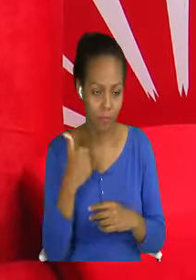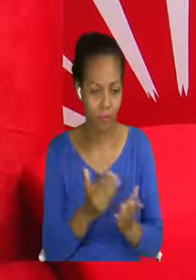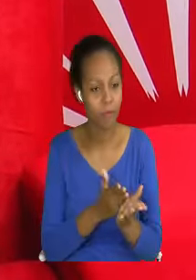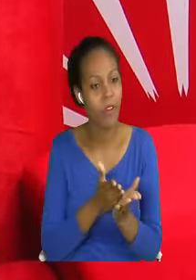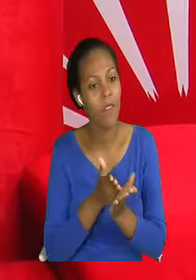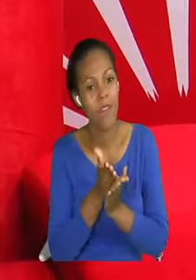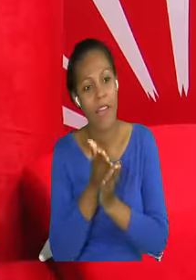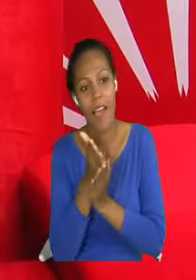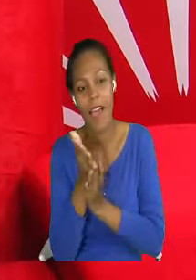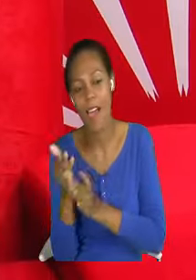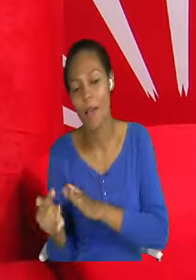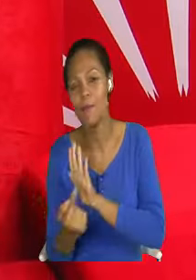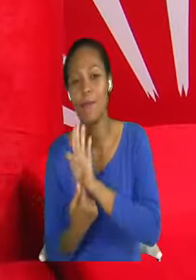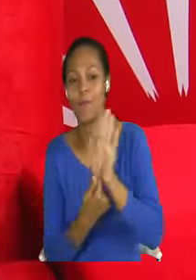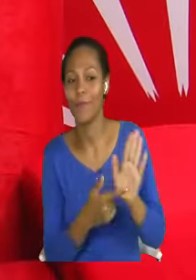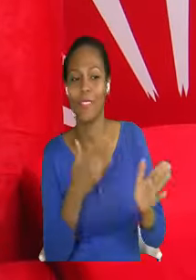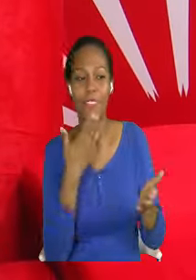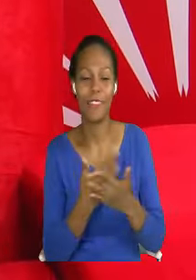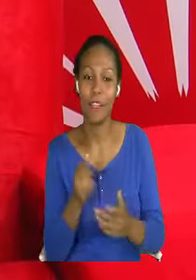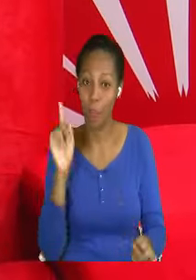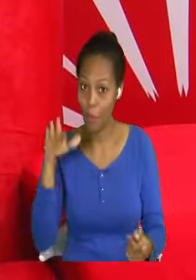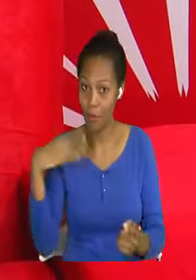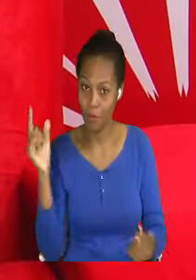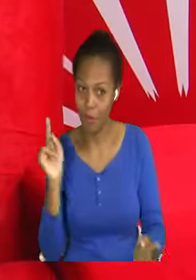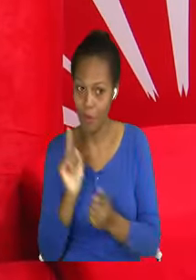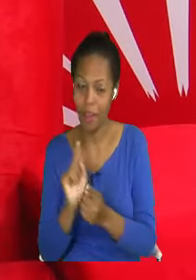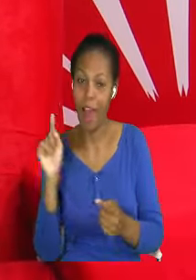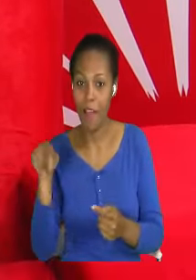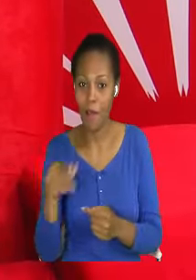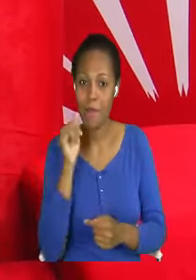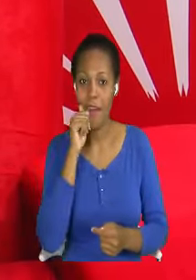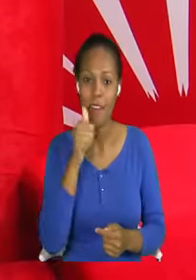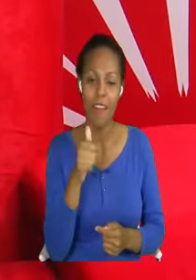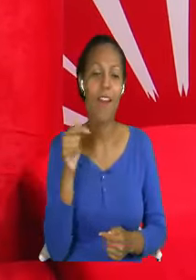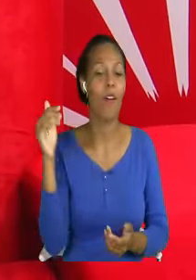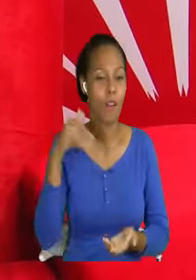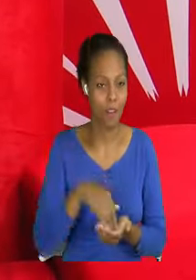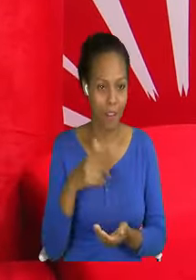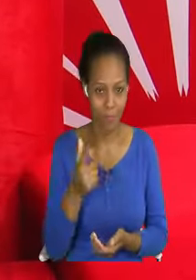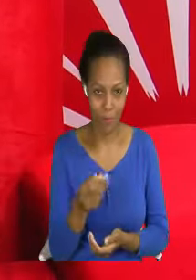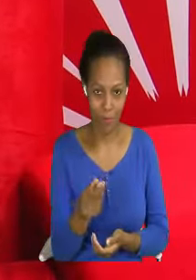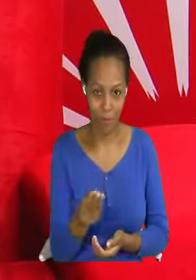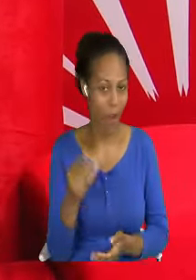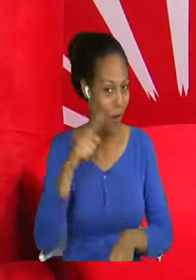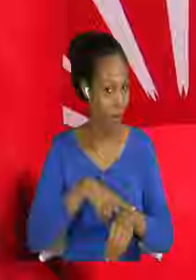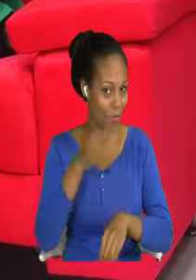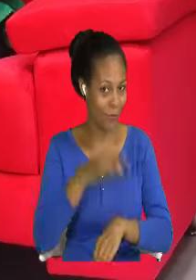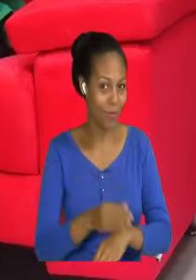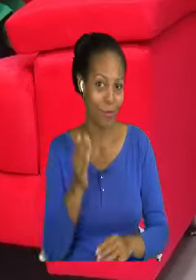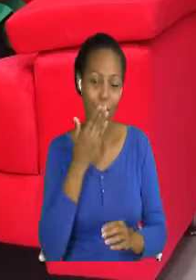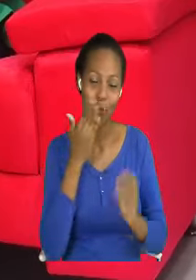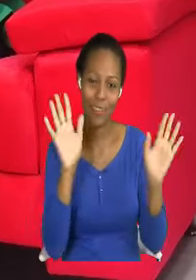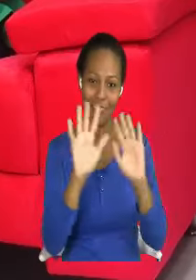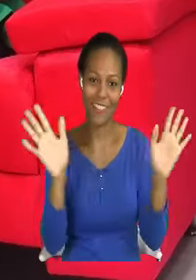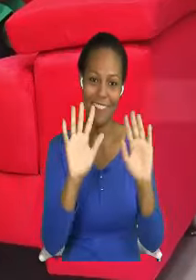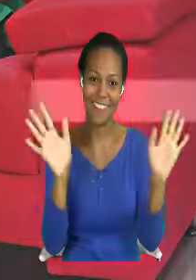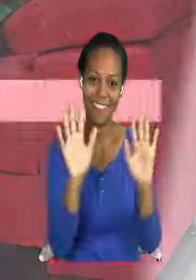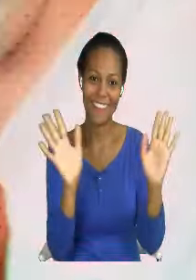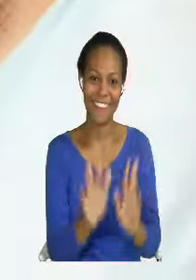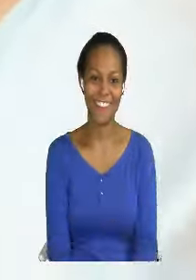fielmente conectaditos con nosotros. Nos vemos en nuestro programa mañana en el mismo canal y a la misma hora. Un beso gigante. Chao.